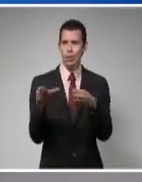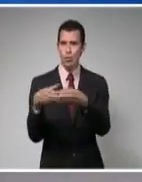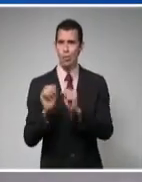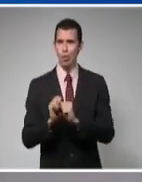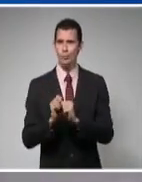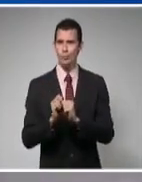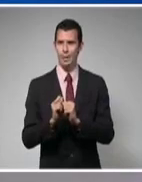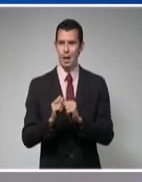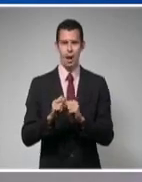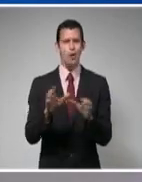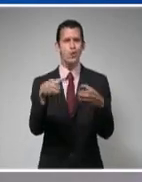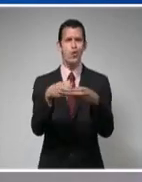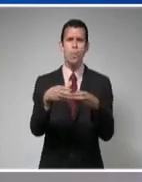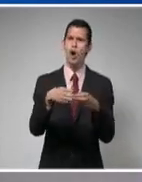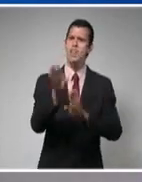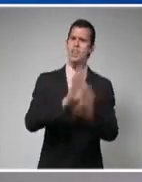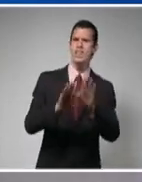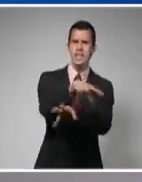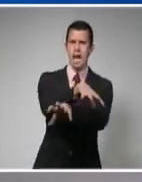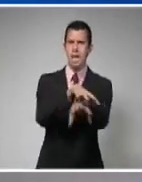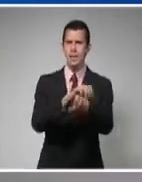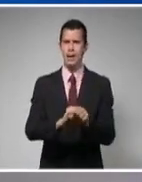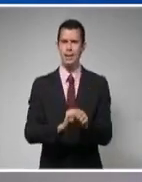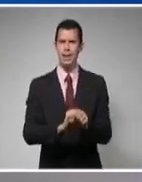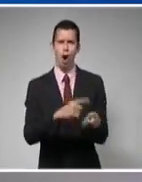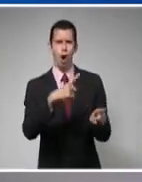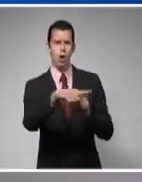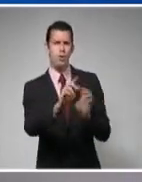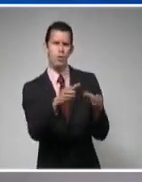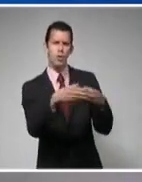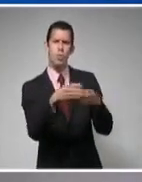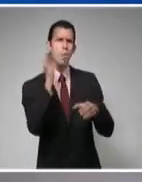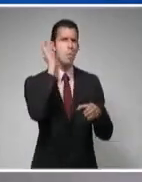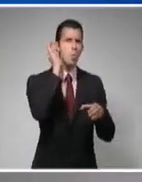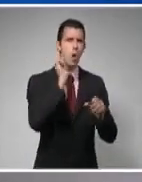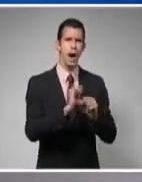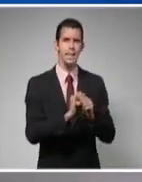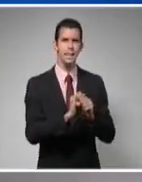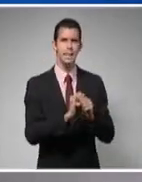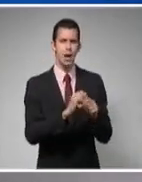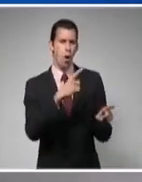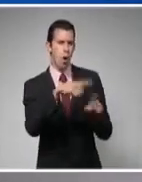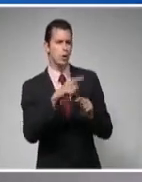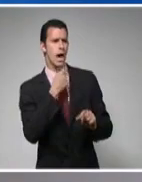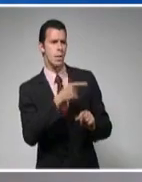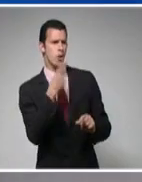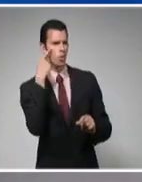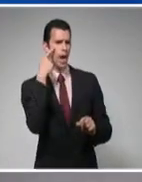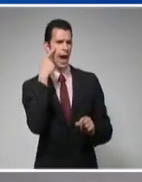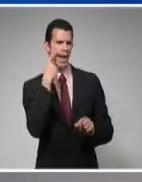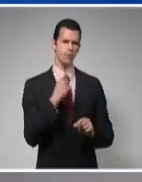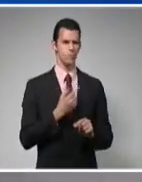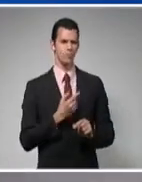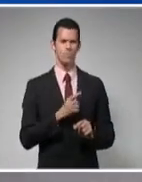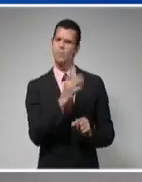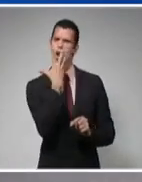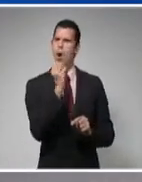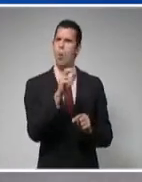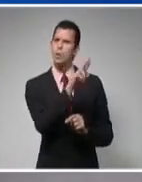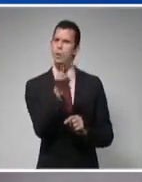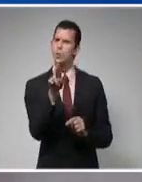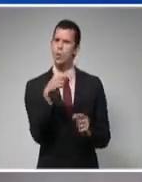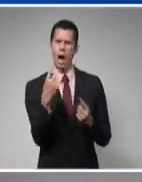como guinda del pastel, contactar y forjar alianzas con contrarrevolucionarios un poco más analógicos,